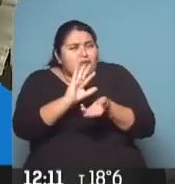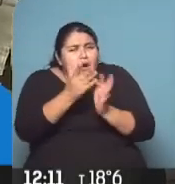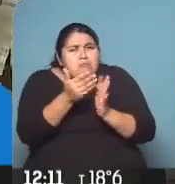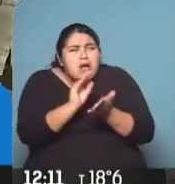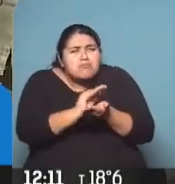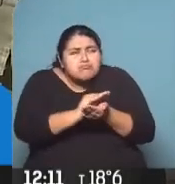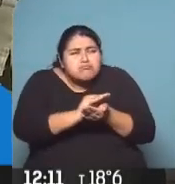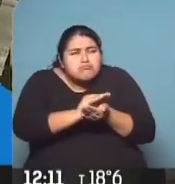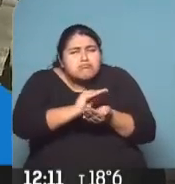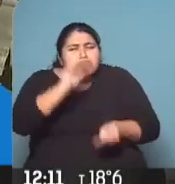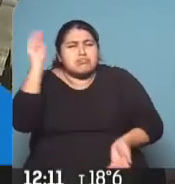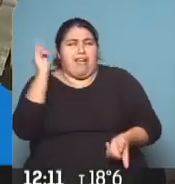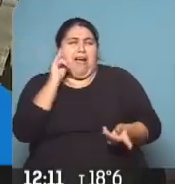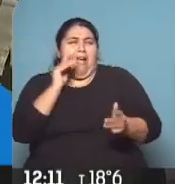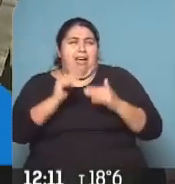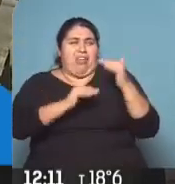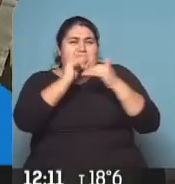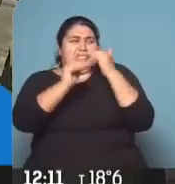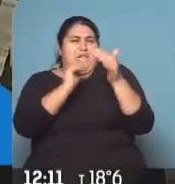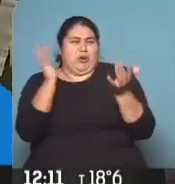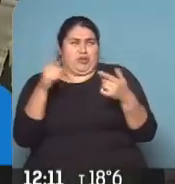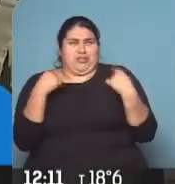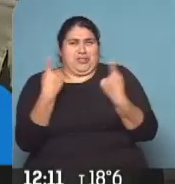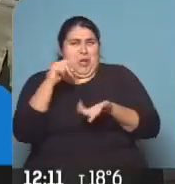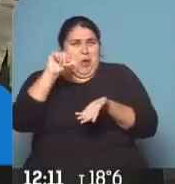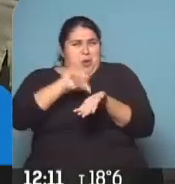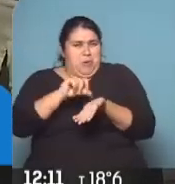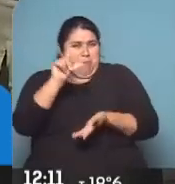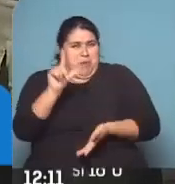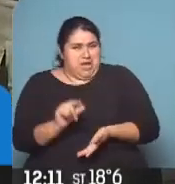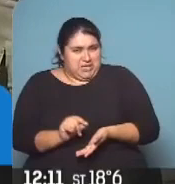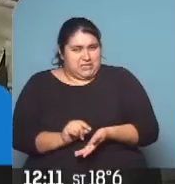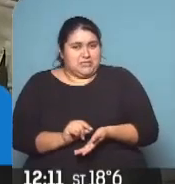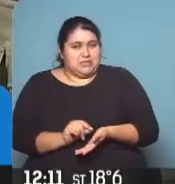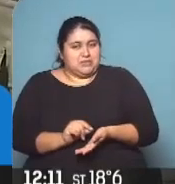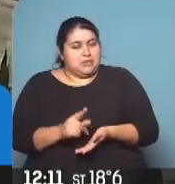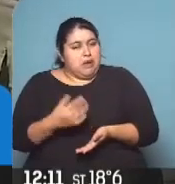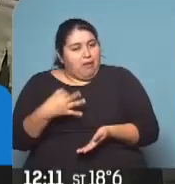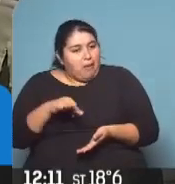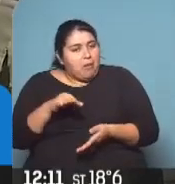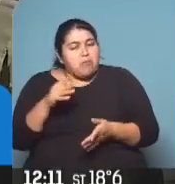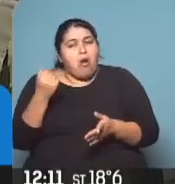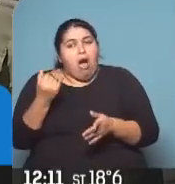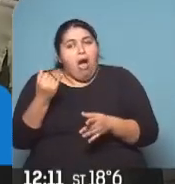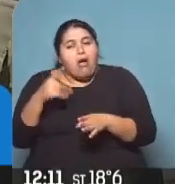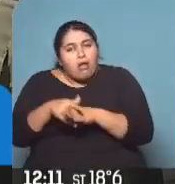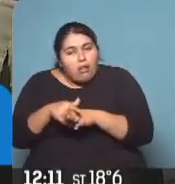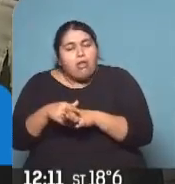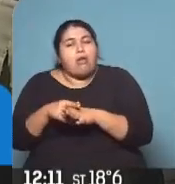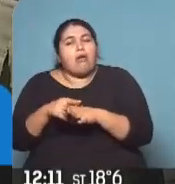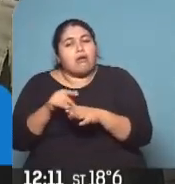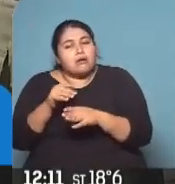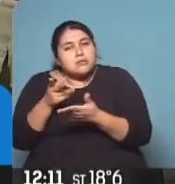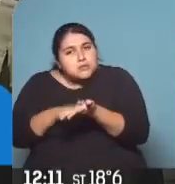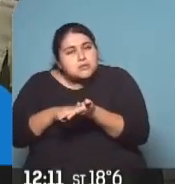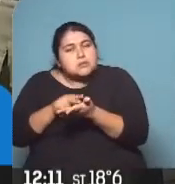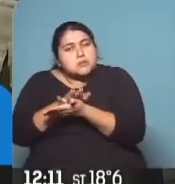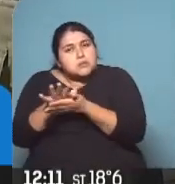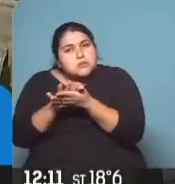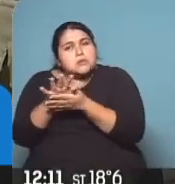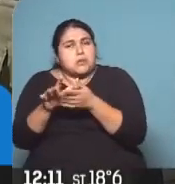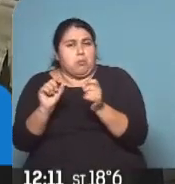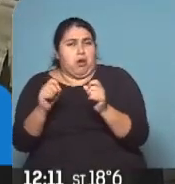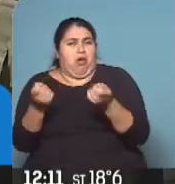venimos a crecer a desarrollar nuestro país pero había que hacer esta parte que estamos haciendo bien y eso nos va a permitir